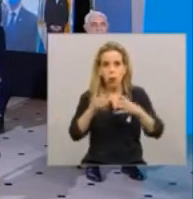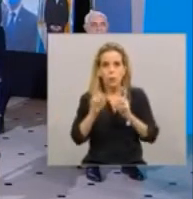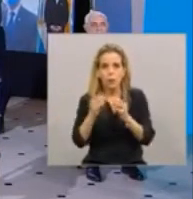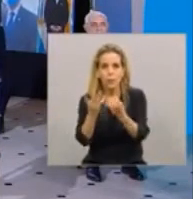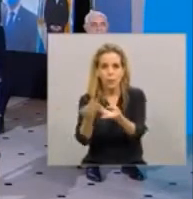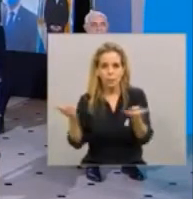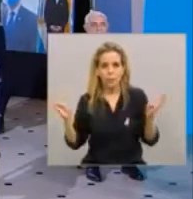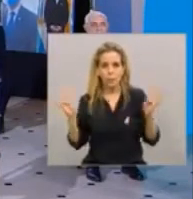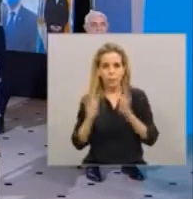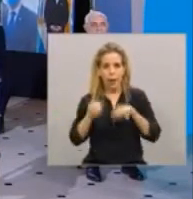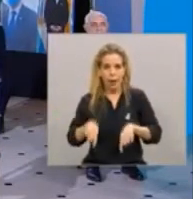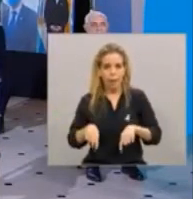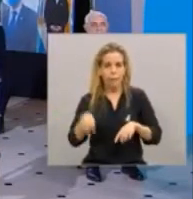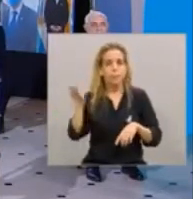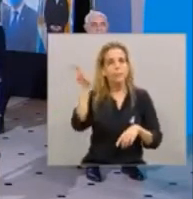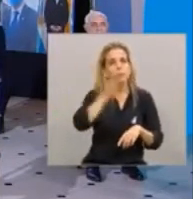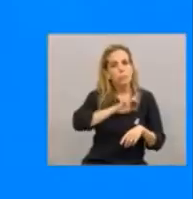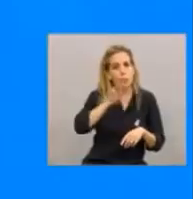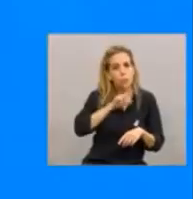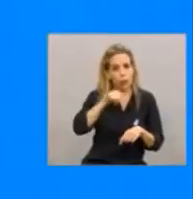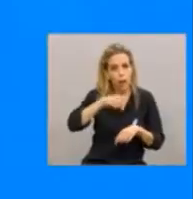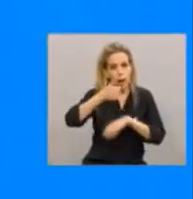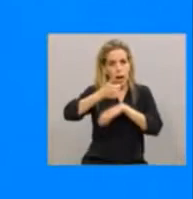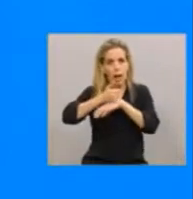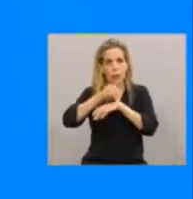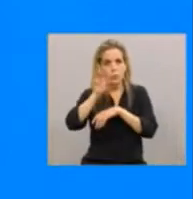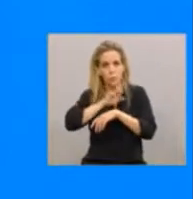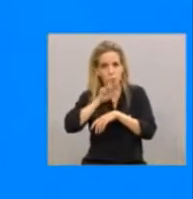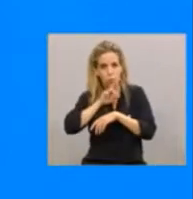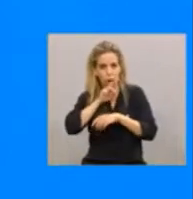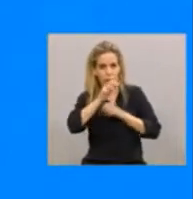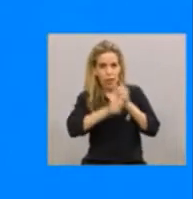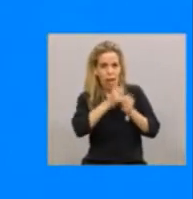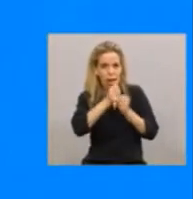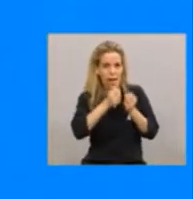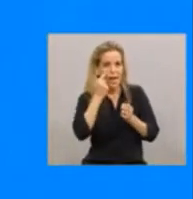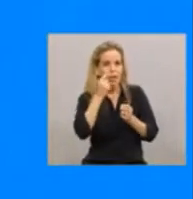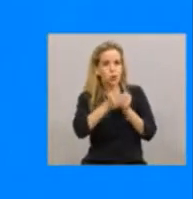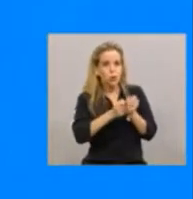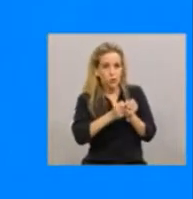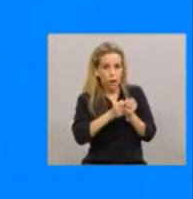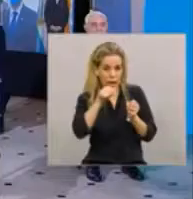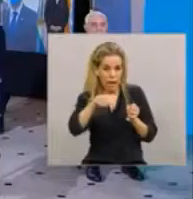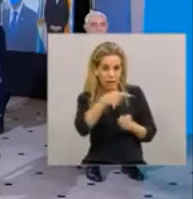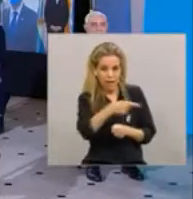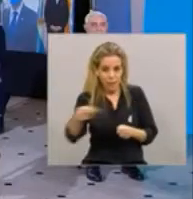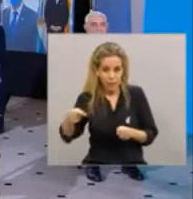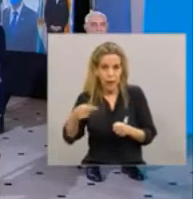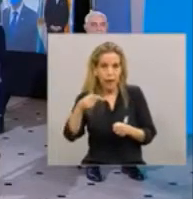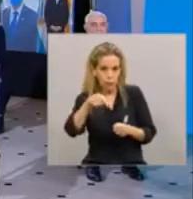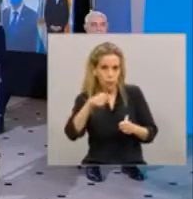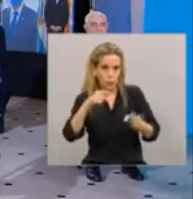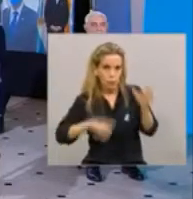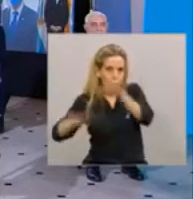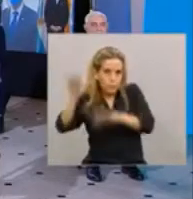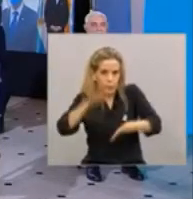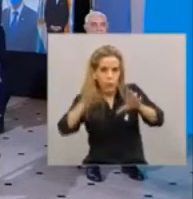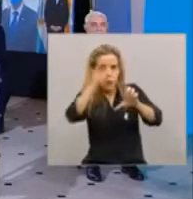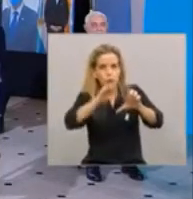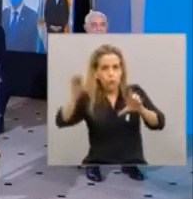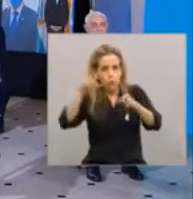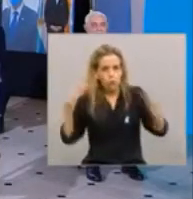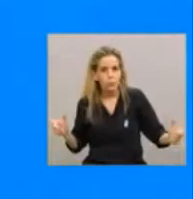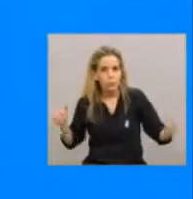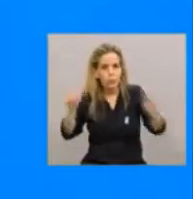las mujeres de la industria tenemos una mujer de la industria que nos acompaña esta semana me reuniré con mujeres de la actividad